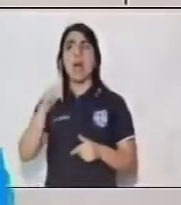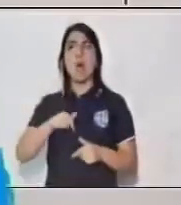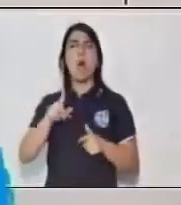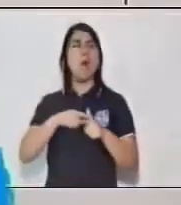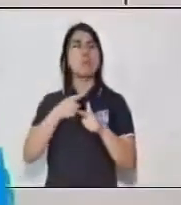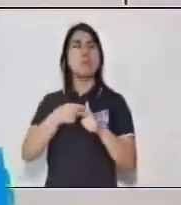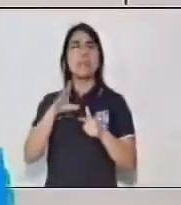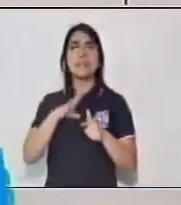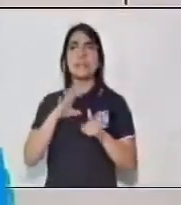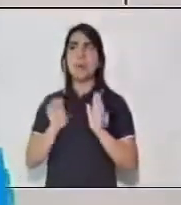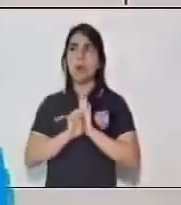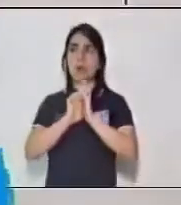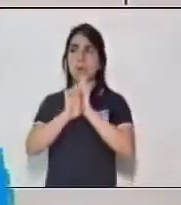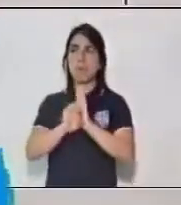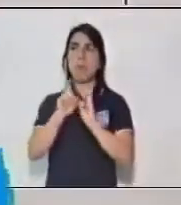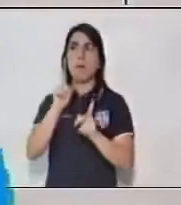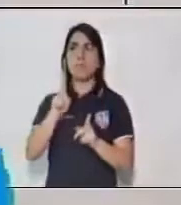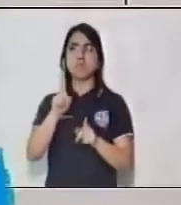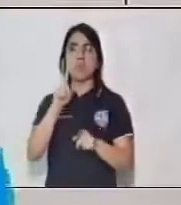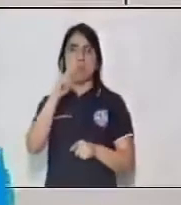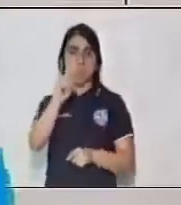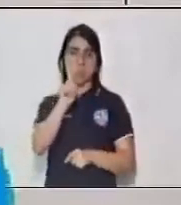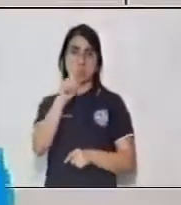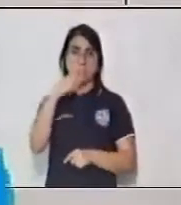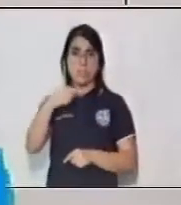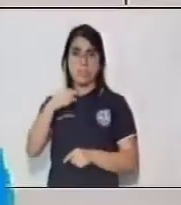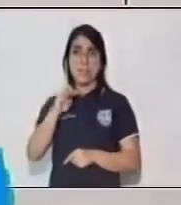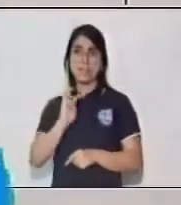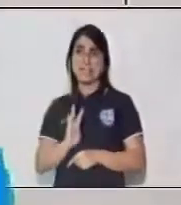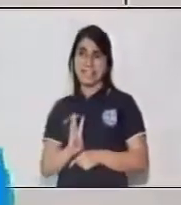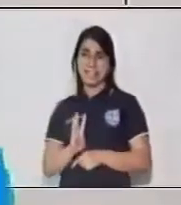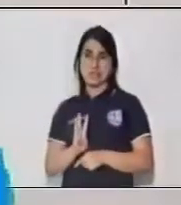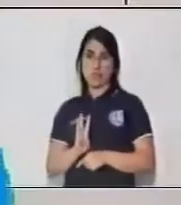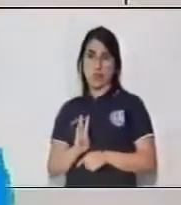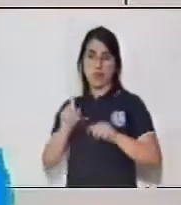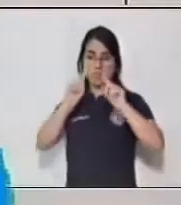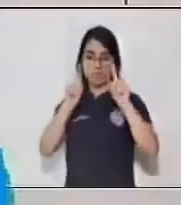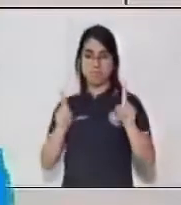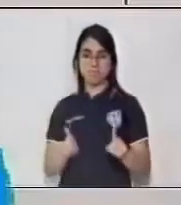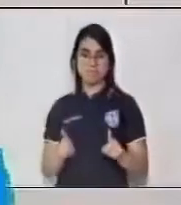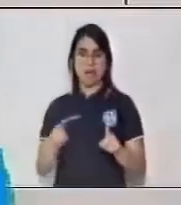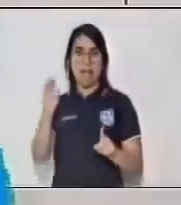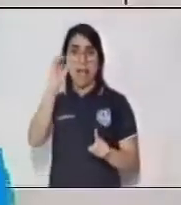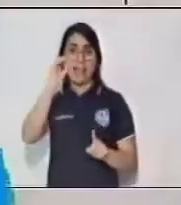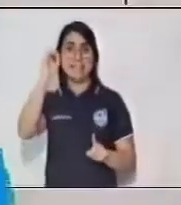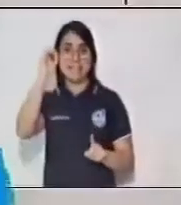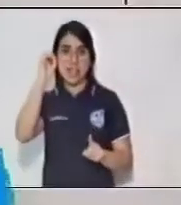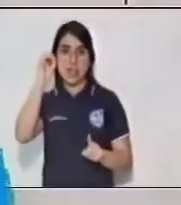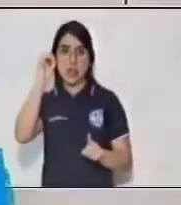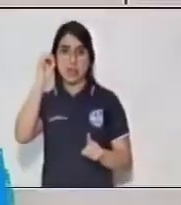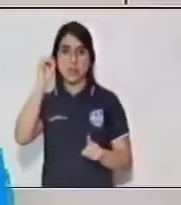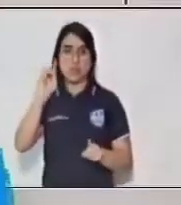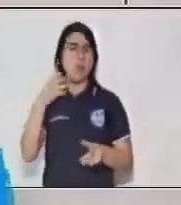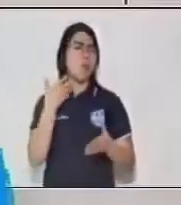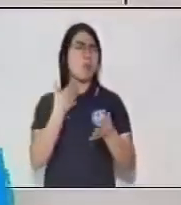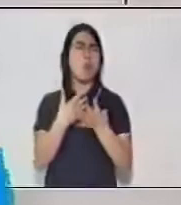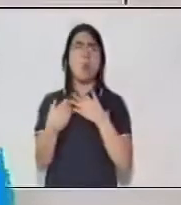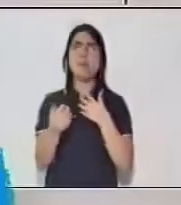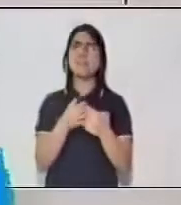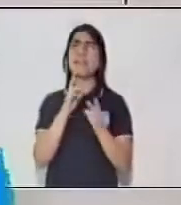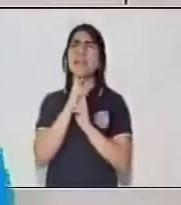cualquier base elevada al exponente 0, el resultado va a ser 1. Y cuando tenemos 1, pues va a ser la misma